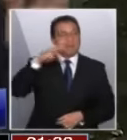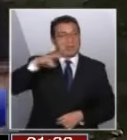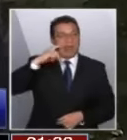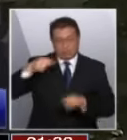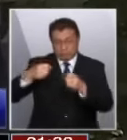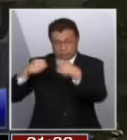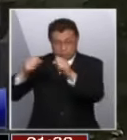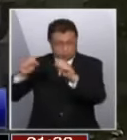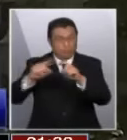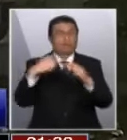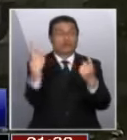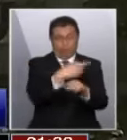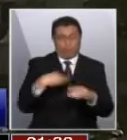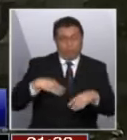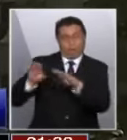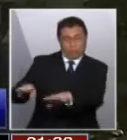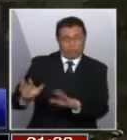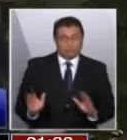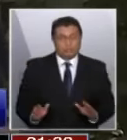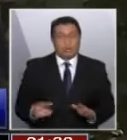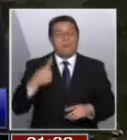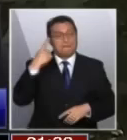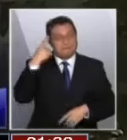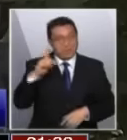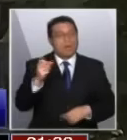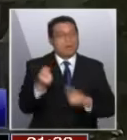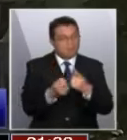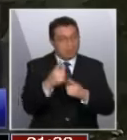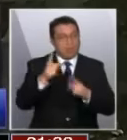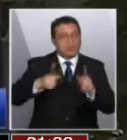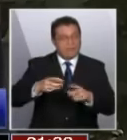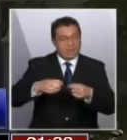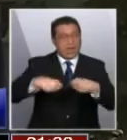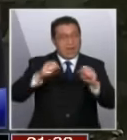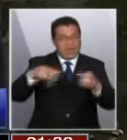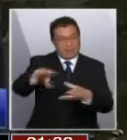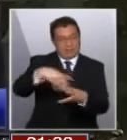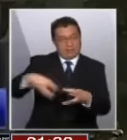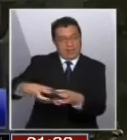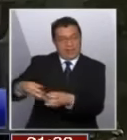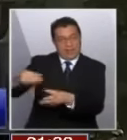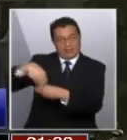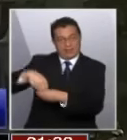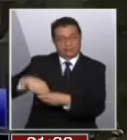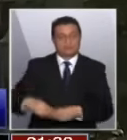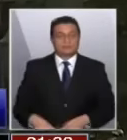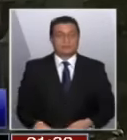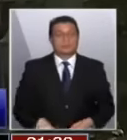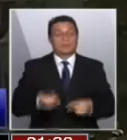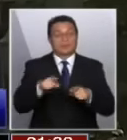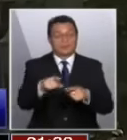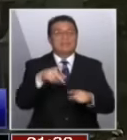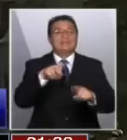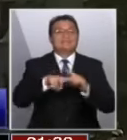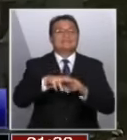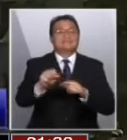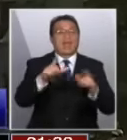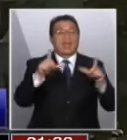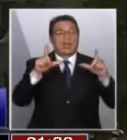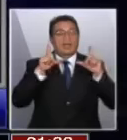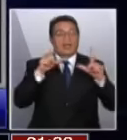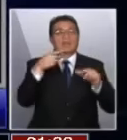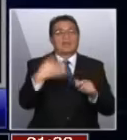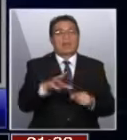gana todos lo vamos a apoyar Pues todos Pero tiene que ganar primero cosa que le va a ser muy difícil y si usted dice que él ya es candidato eh Por